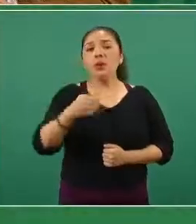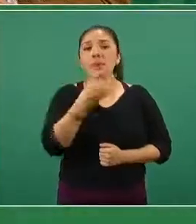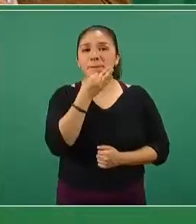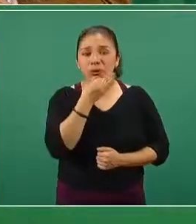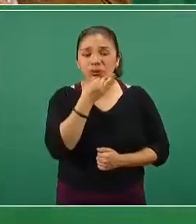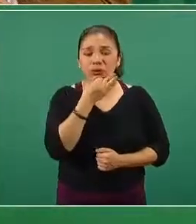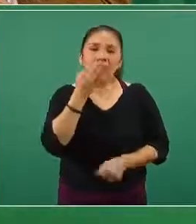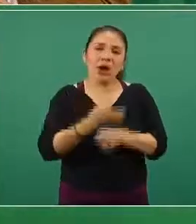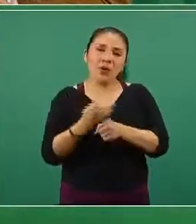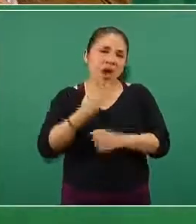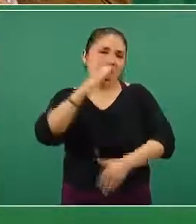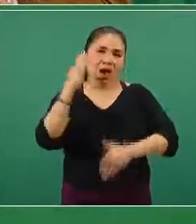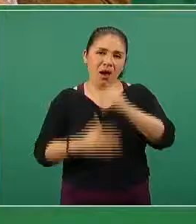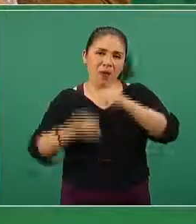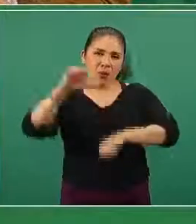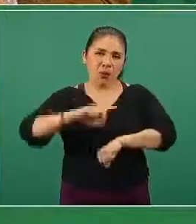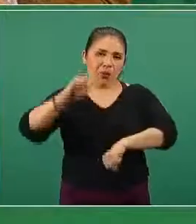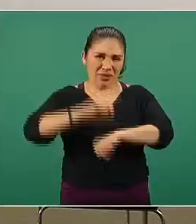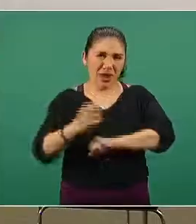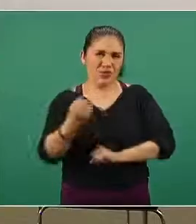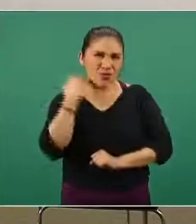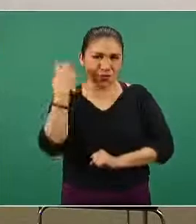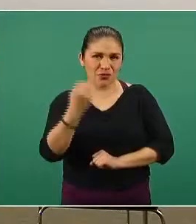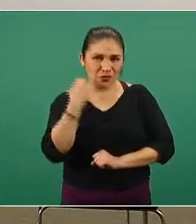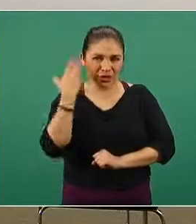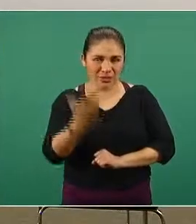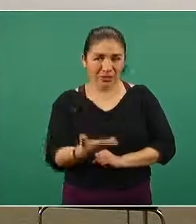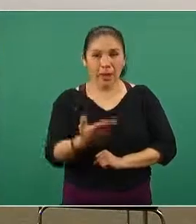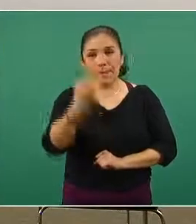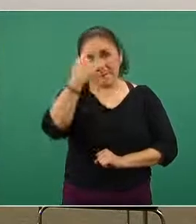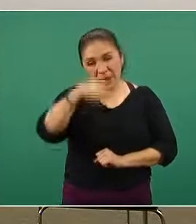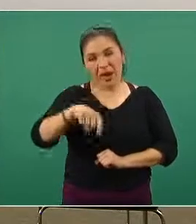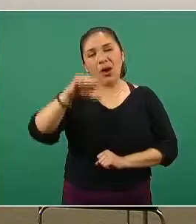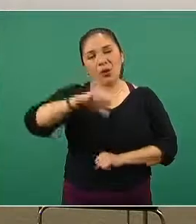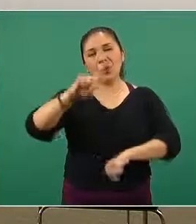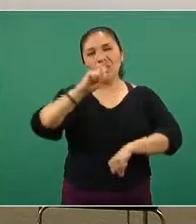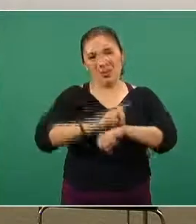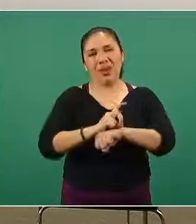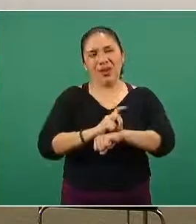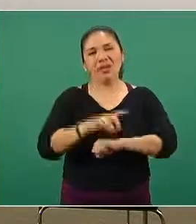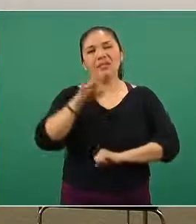19:49, damos por concluida la conferencia vespertina